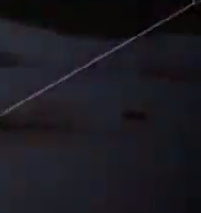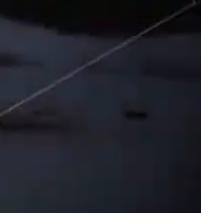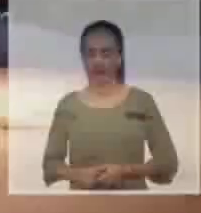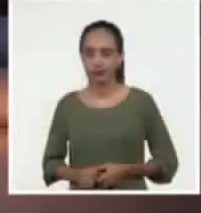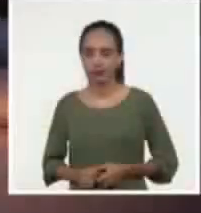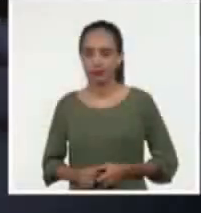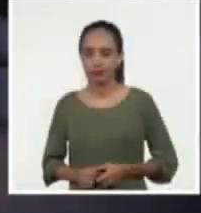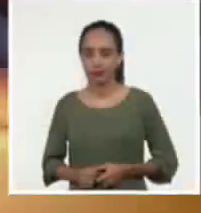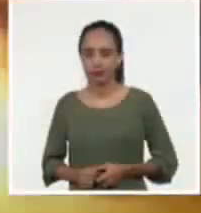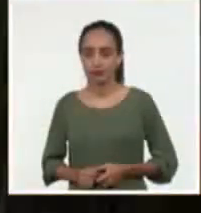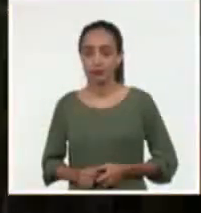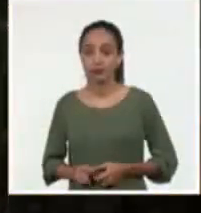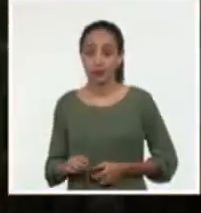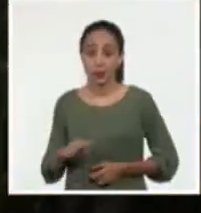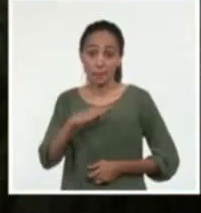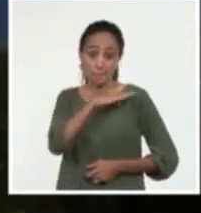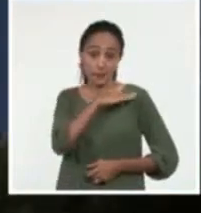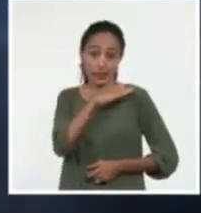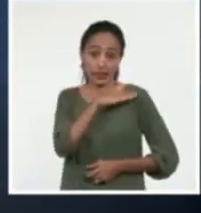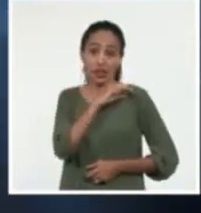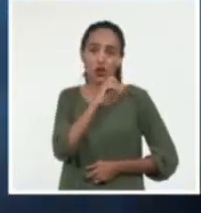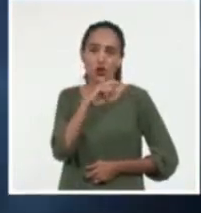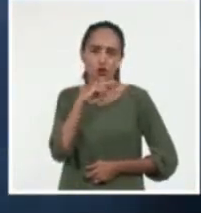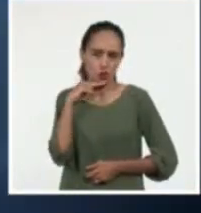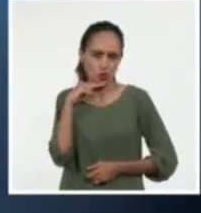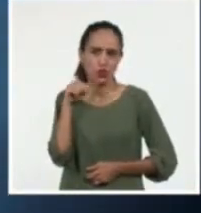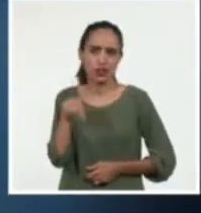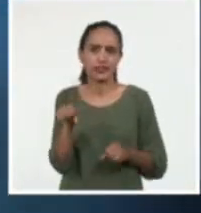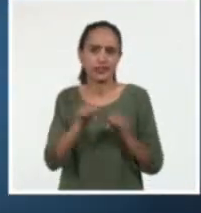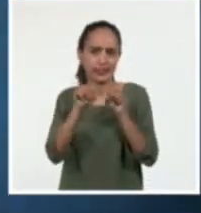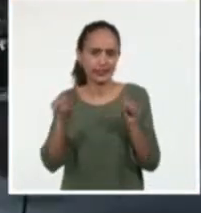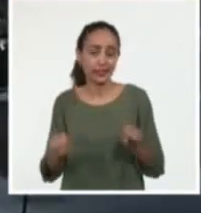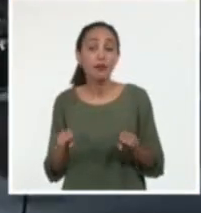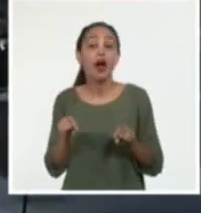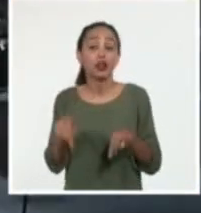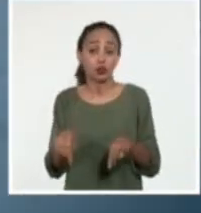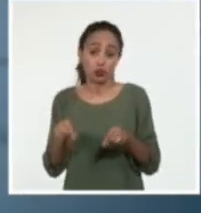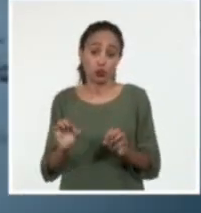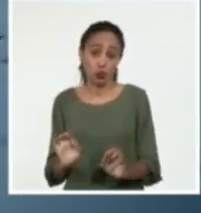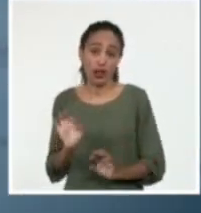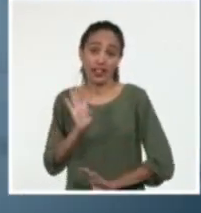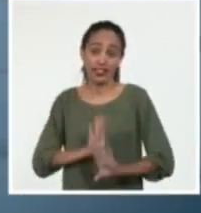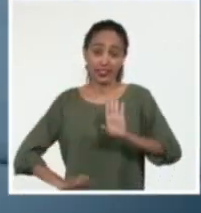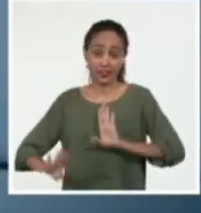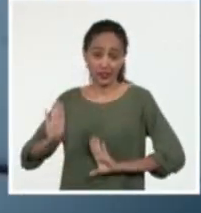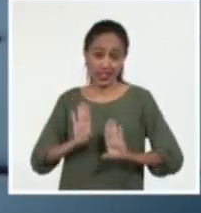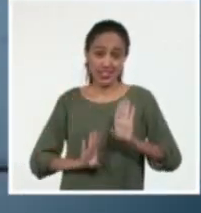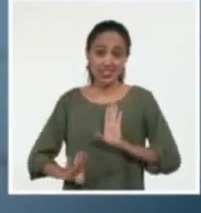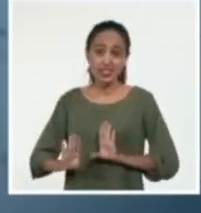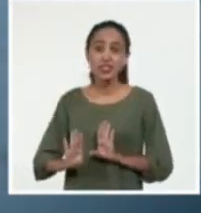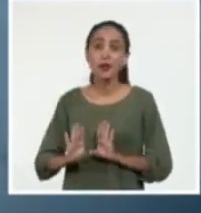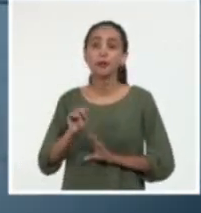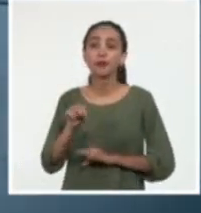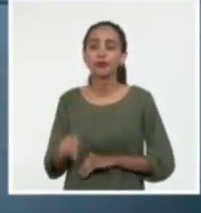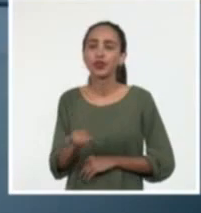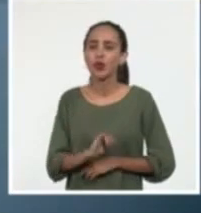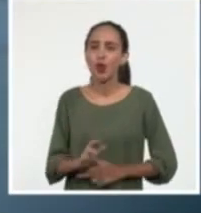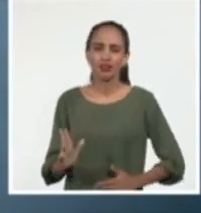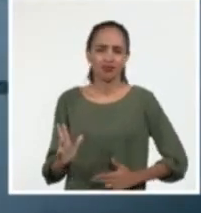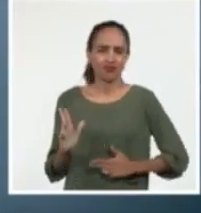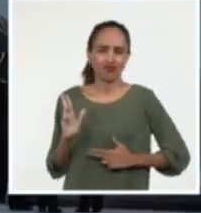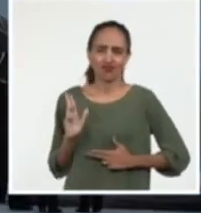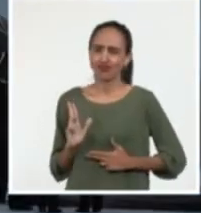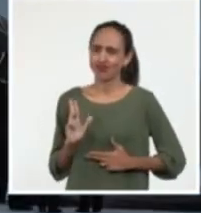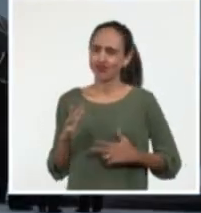En el terreno militar, Rusia ha desarrollado su sistema actual de defensa estratégica con un armamento